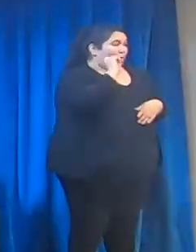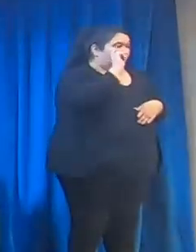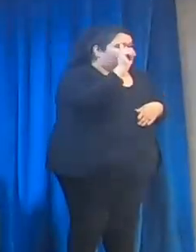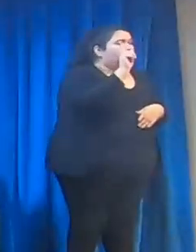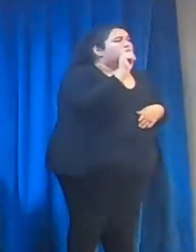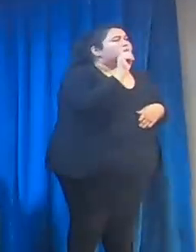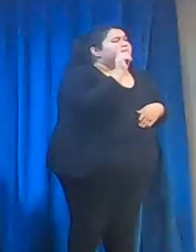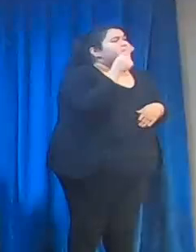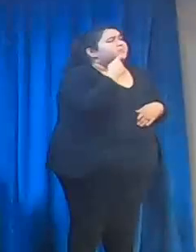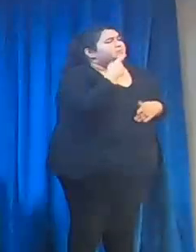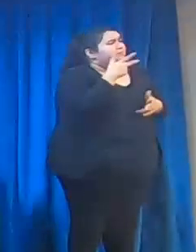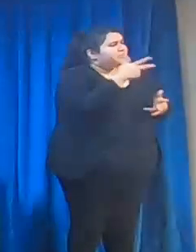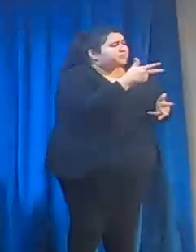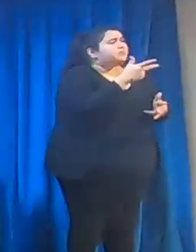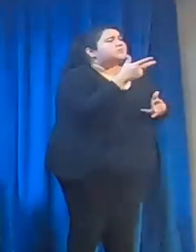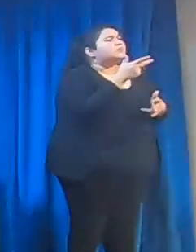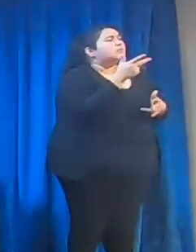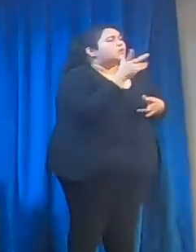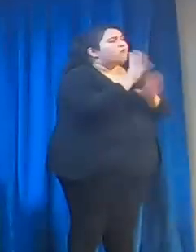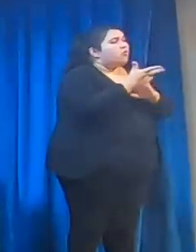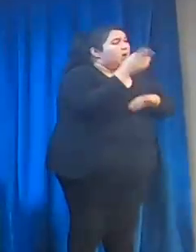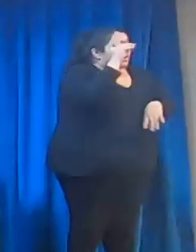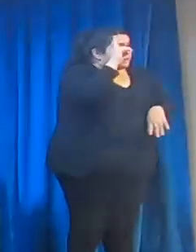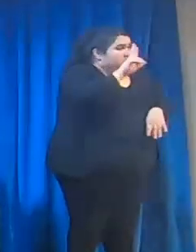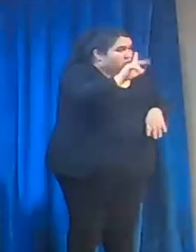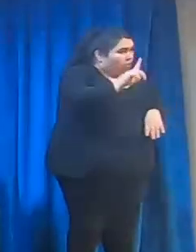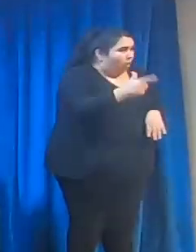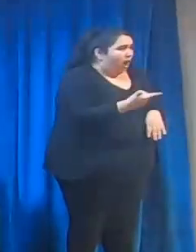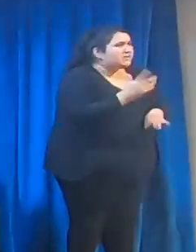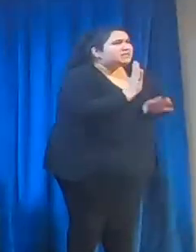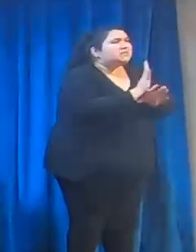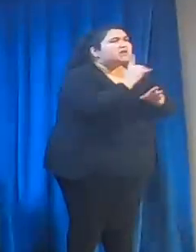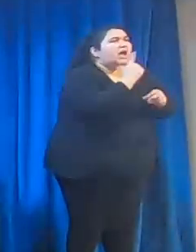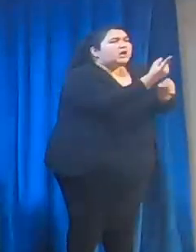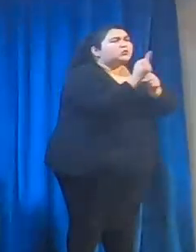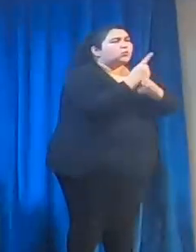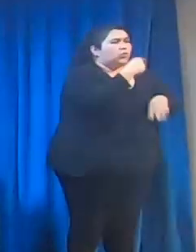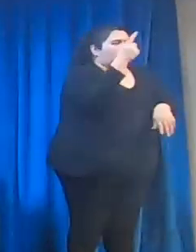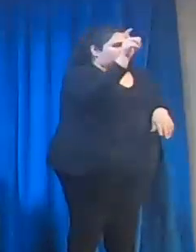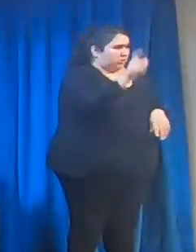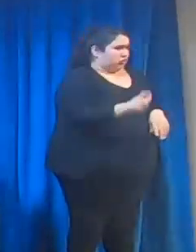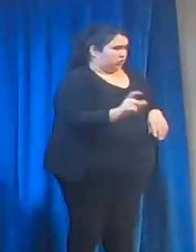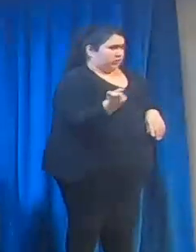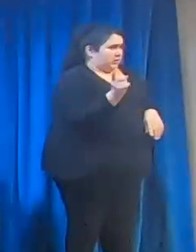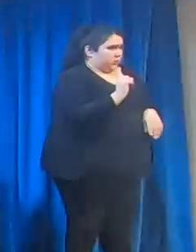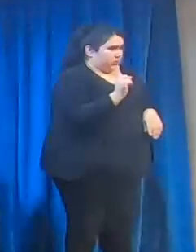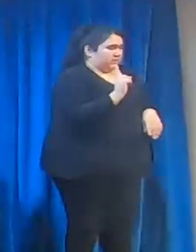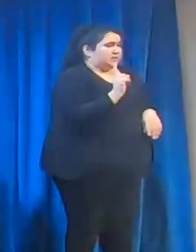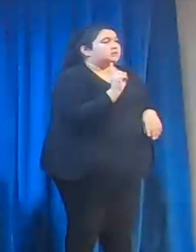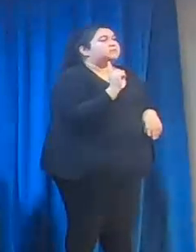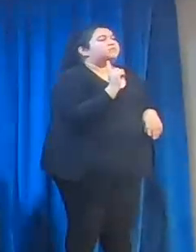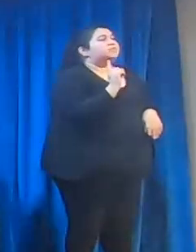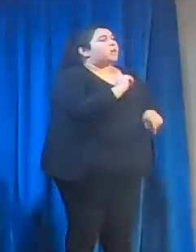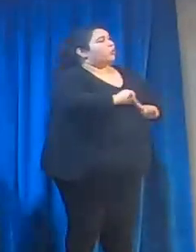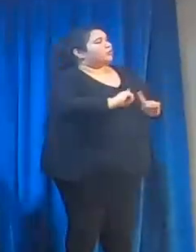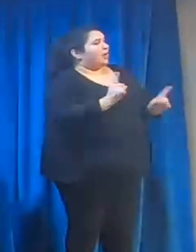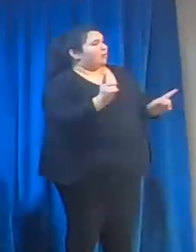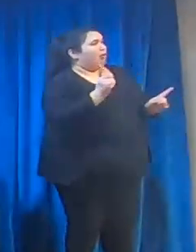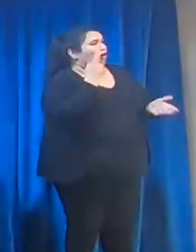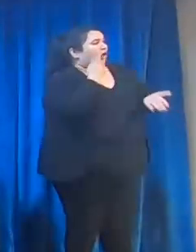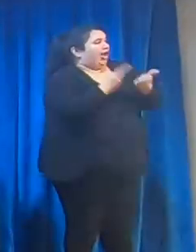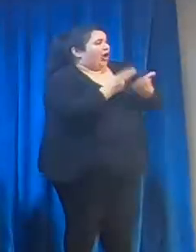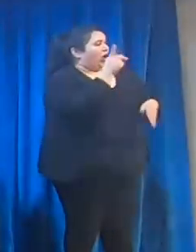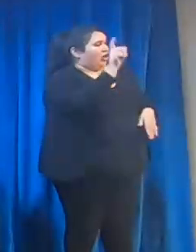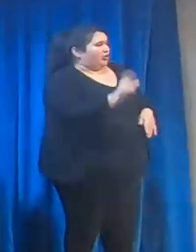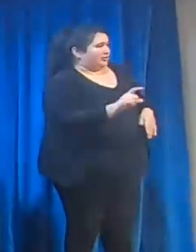que sostenía, con la falta de respeto no se insulta a otra persona, pero tampoco se le concede